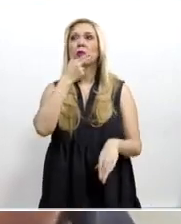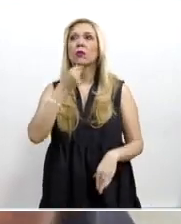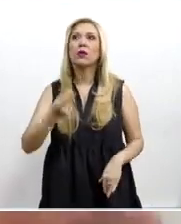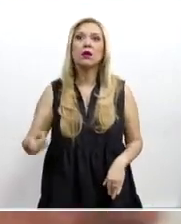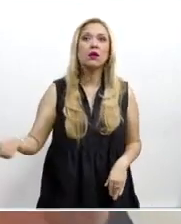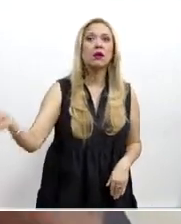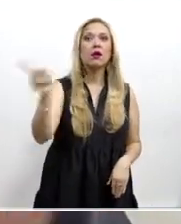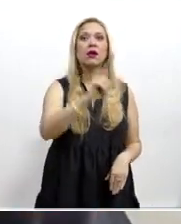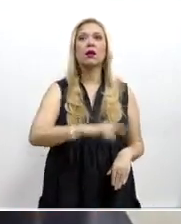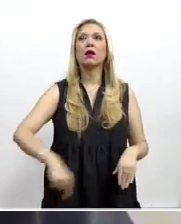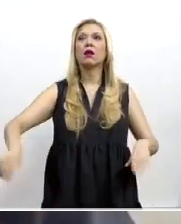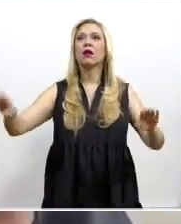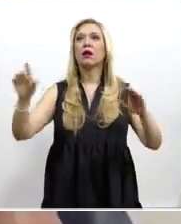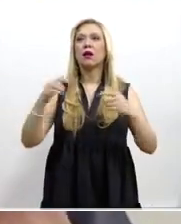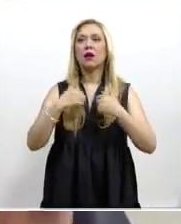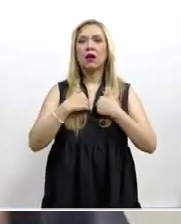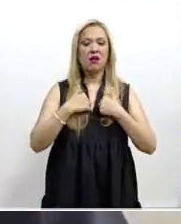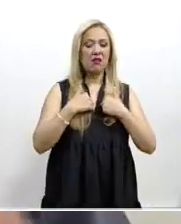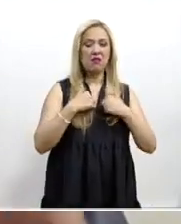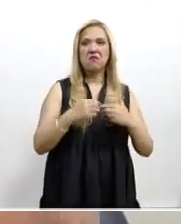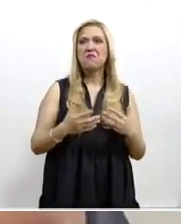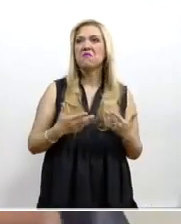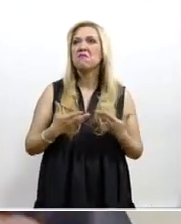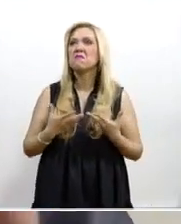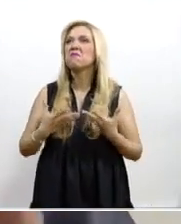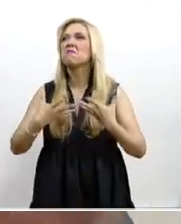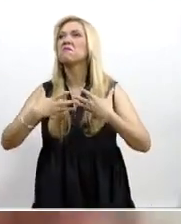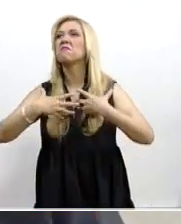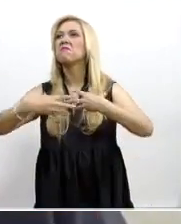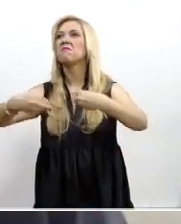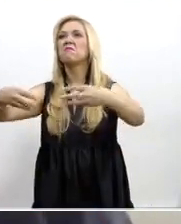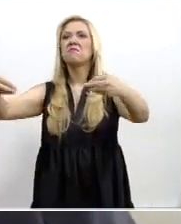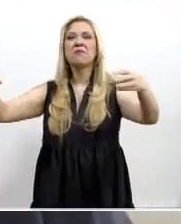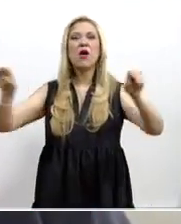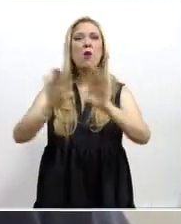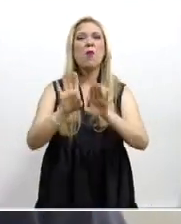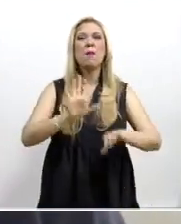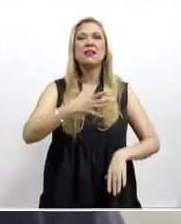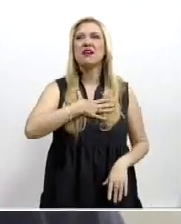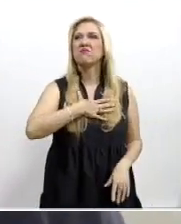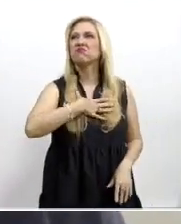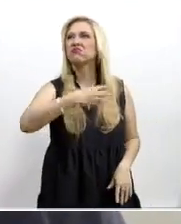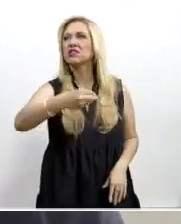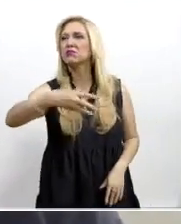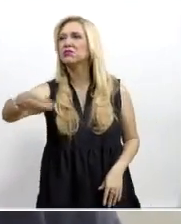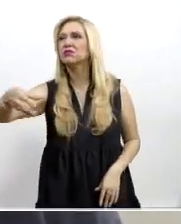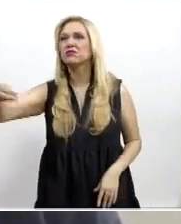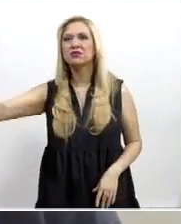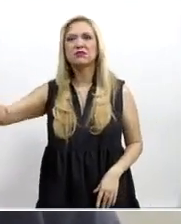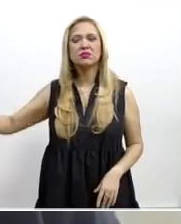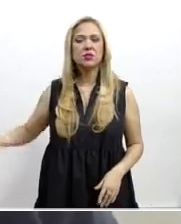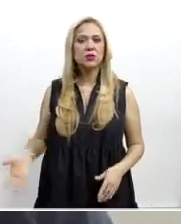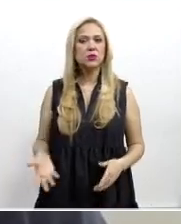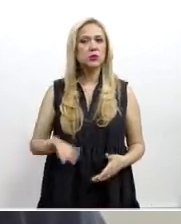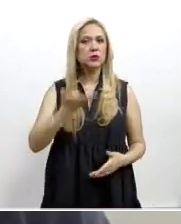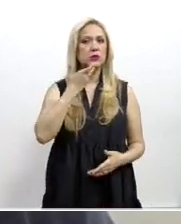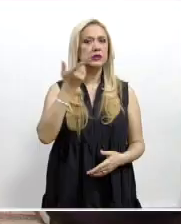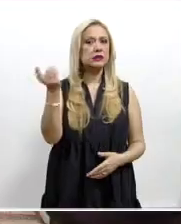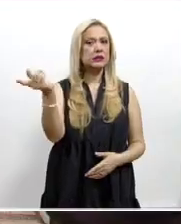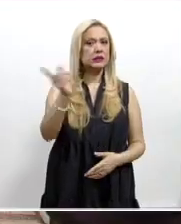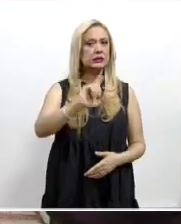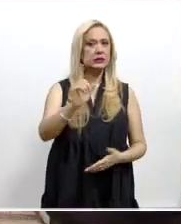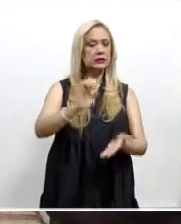Entonces, tendríamos que parar la violencia ahí con ellos y evitar la sofisticación de los que están afuera. Esa es la propuesta. Una